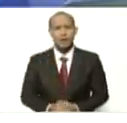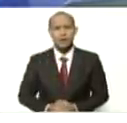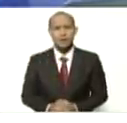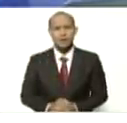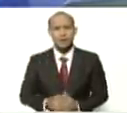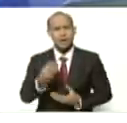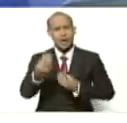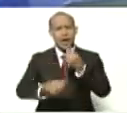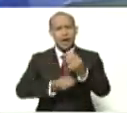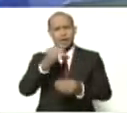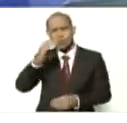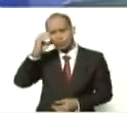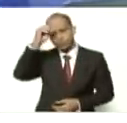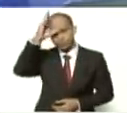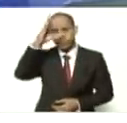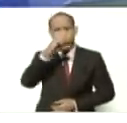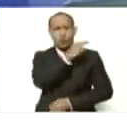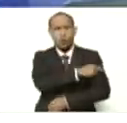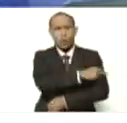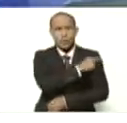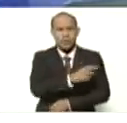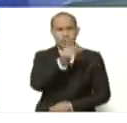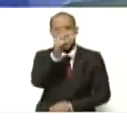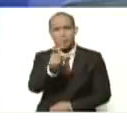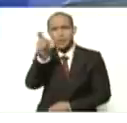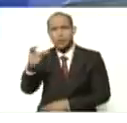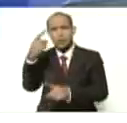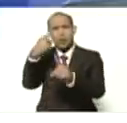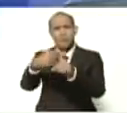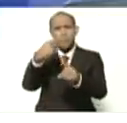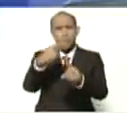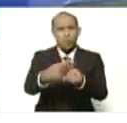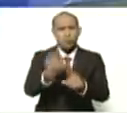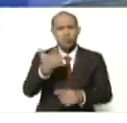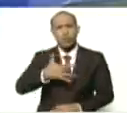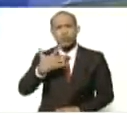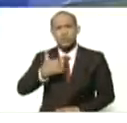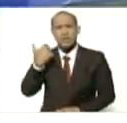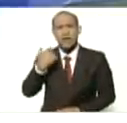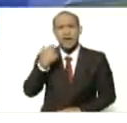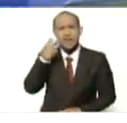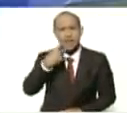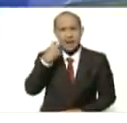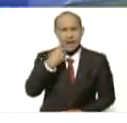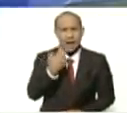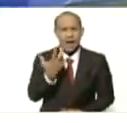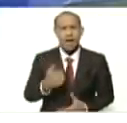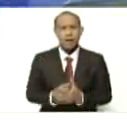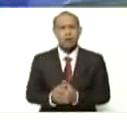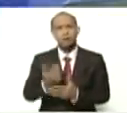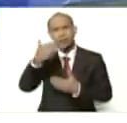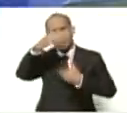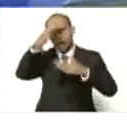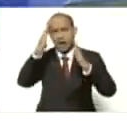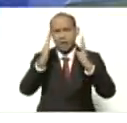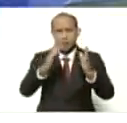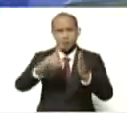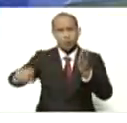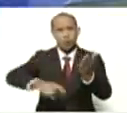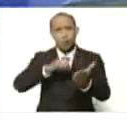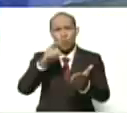para tener capacidad para hospitalizar los casos asintomáticos y atenderlos para que no